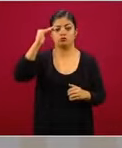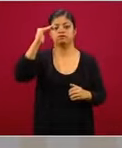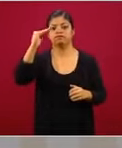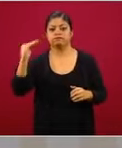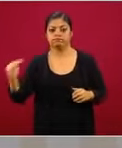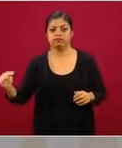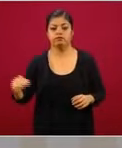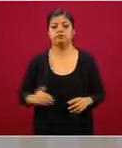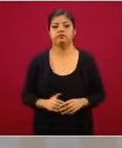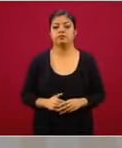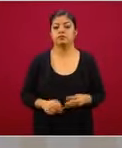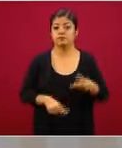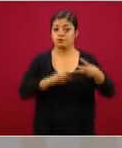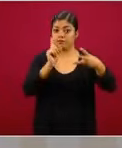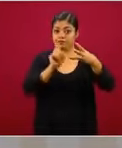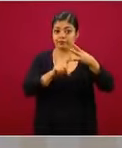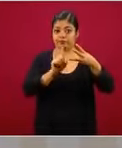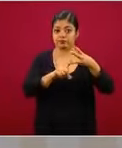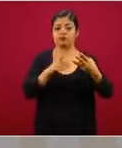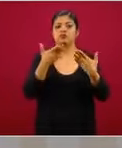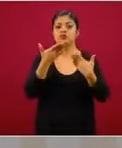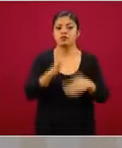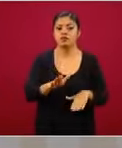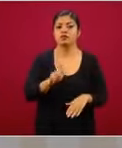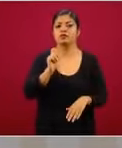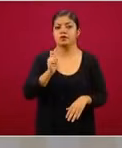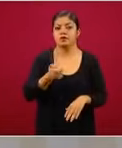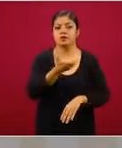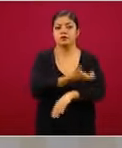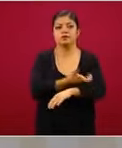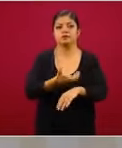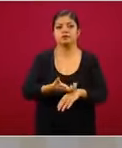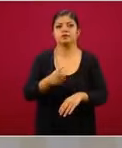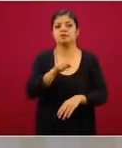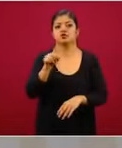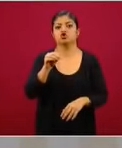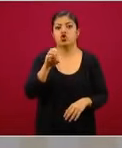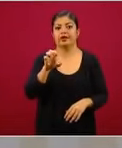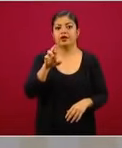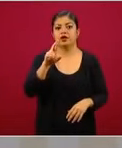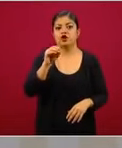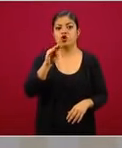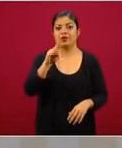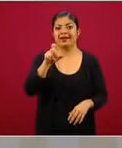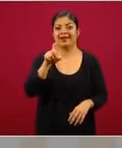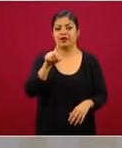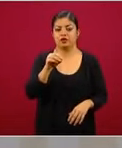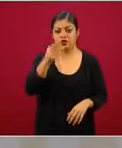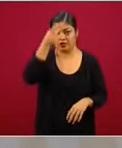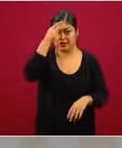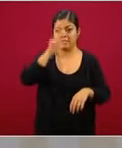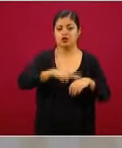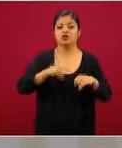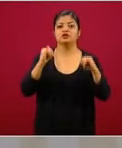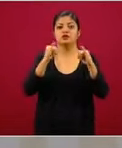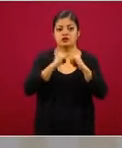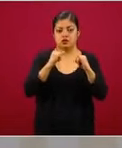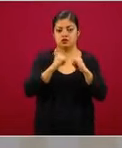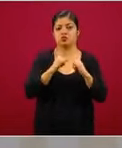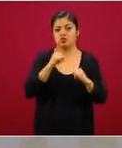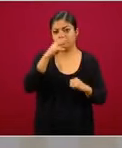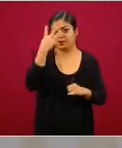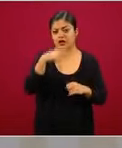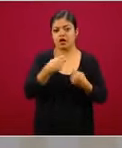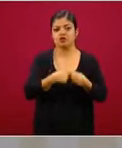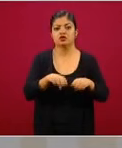descenso. Y tercer elemento, nos acompaña nuevamente el maestro Zoe Robledo Aburto, director general del Instituto Mexicano del Seguro